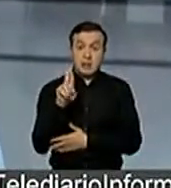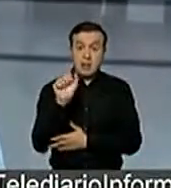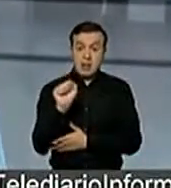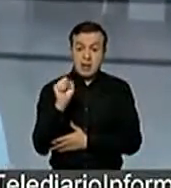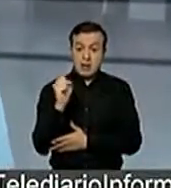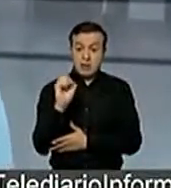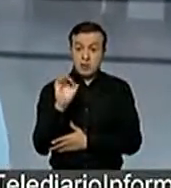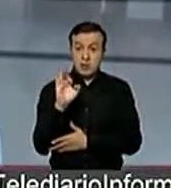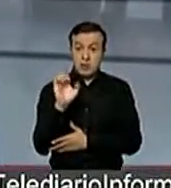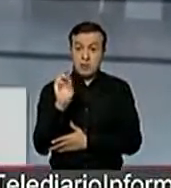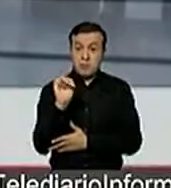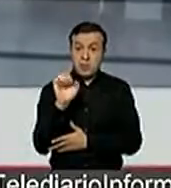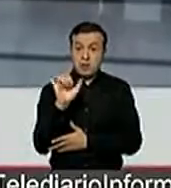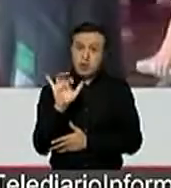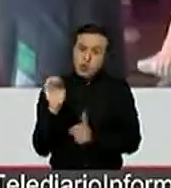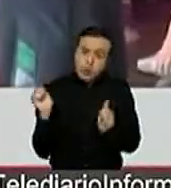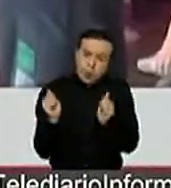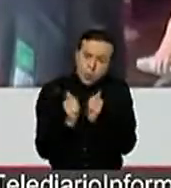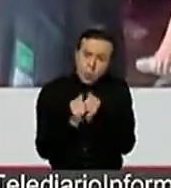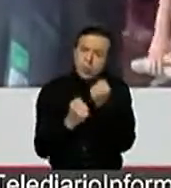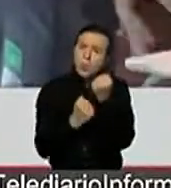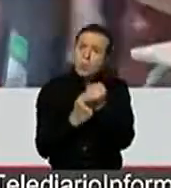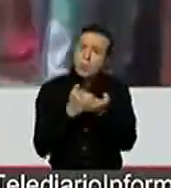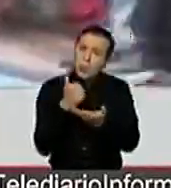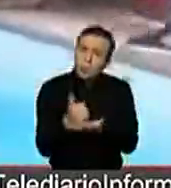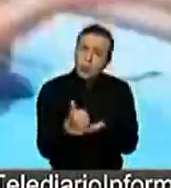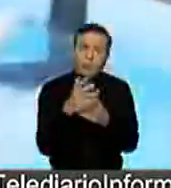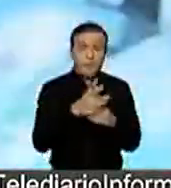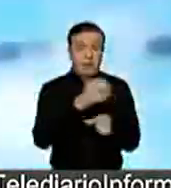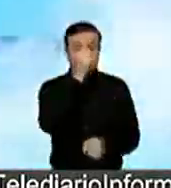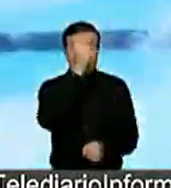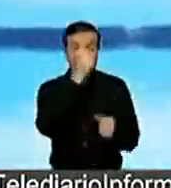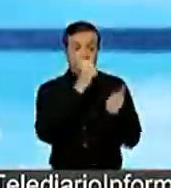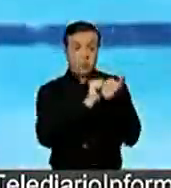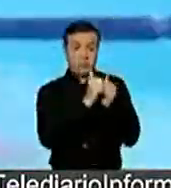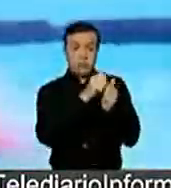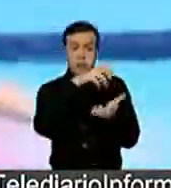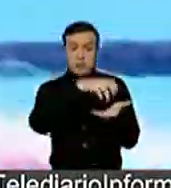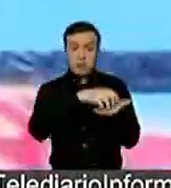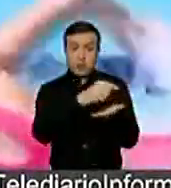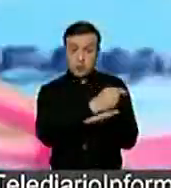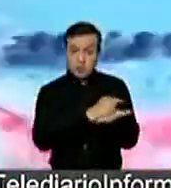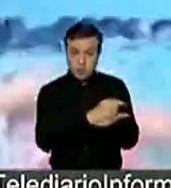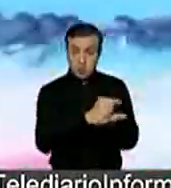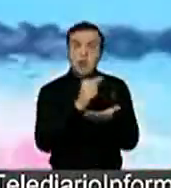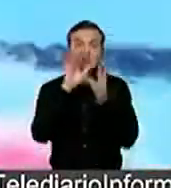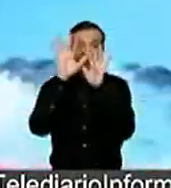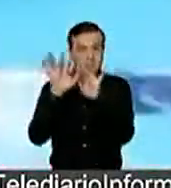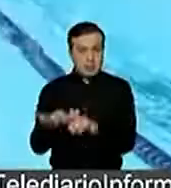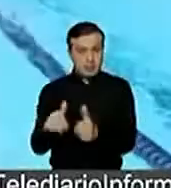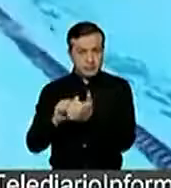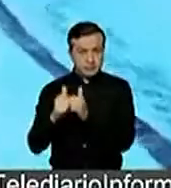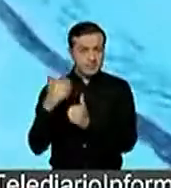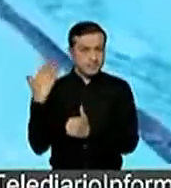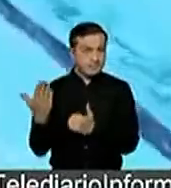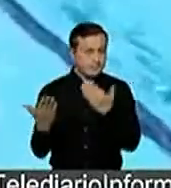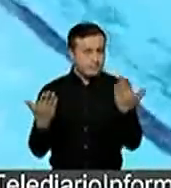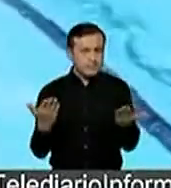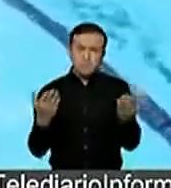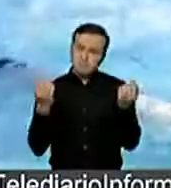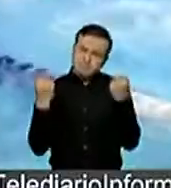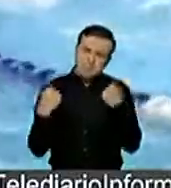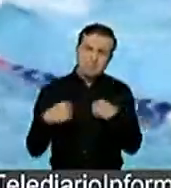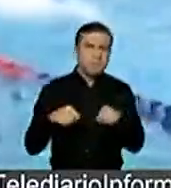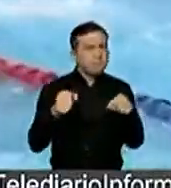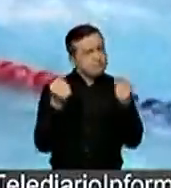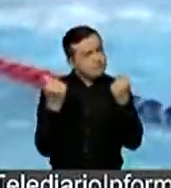estuvo también acompañándolos a ellos. Tanto la Federación Deportiva de la SUAY como la Secretaría del Deporte agotan todos los